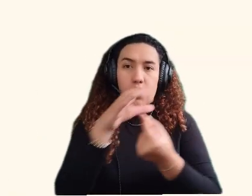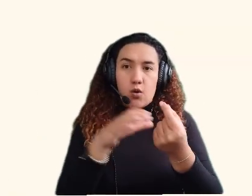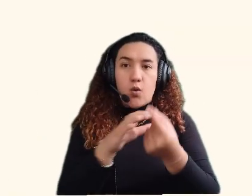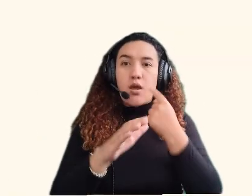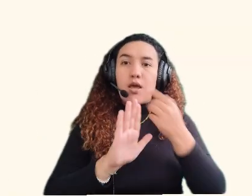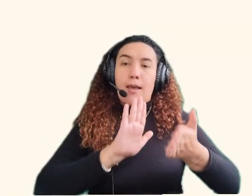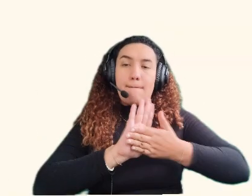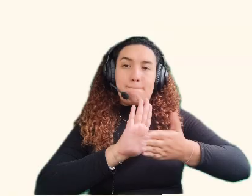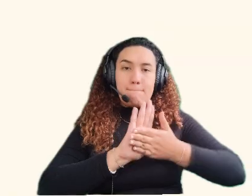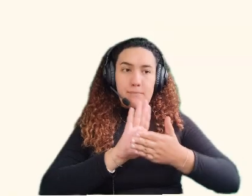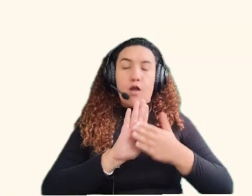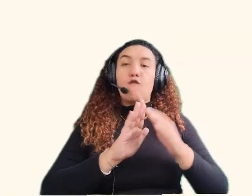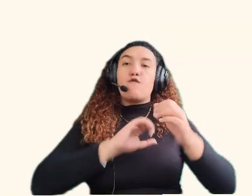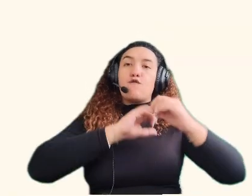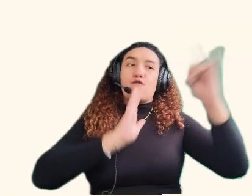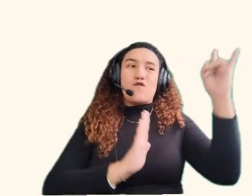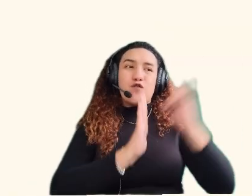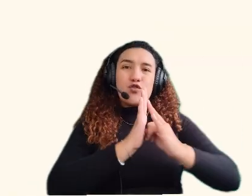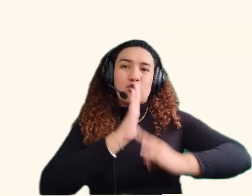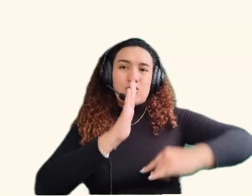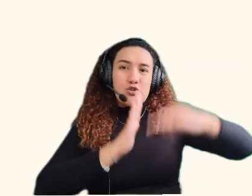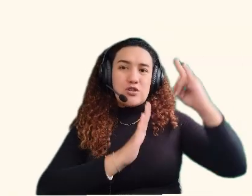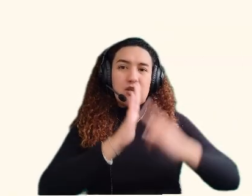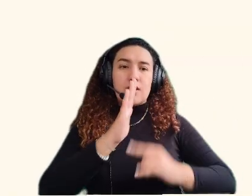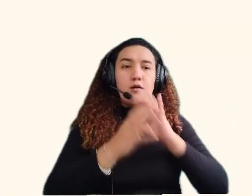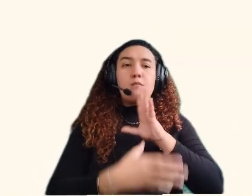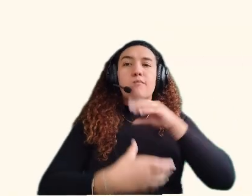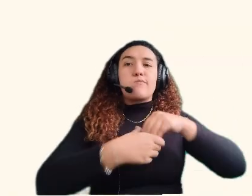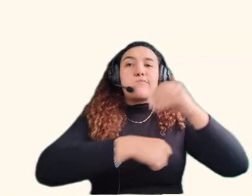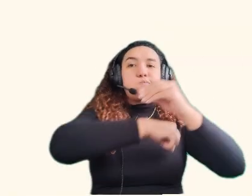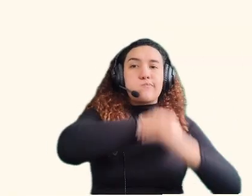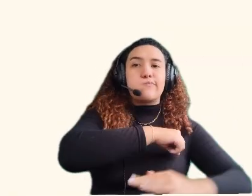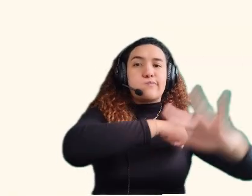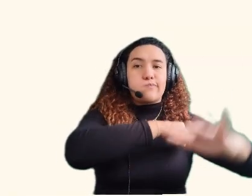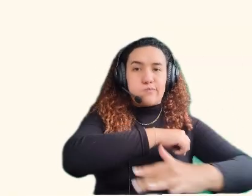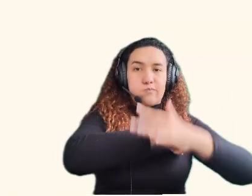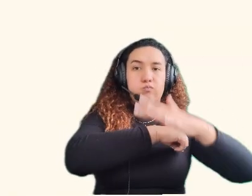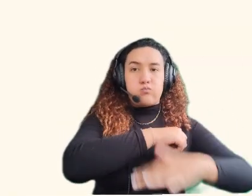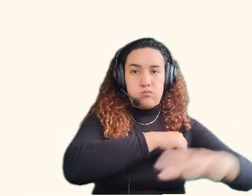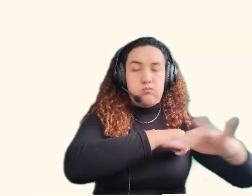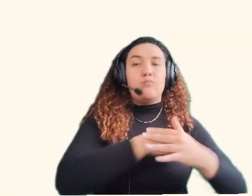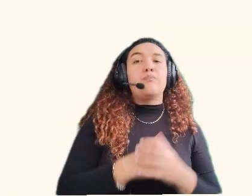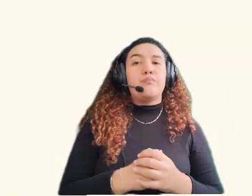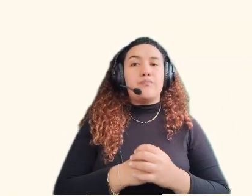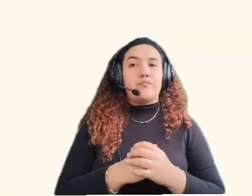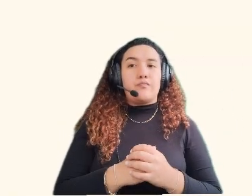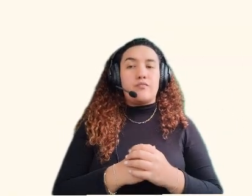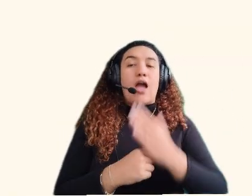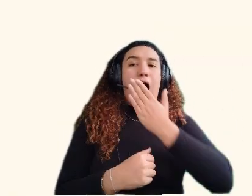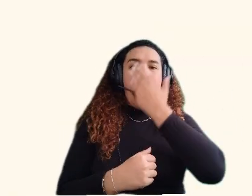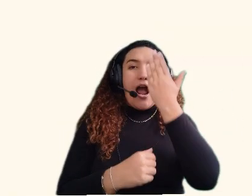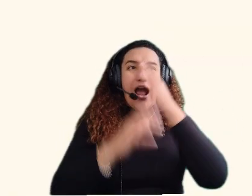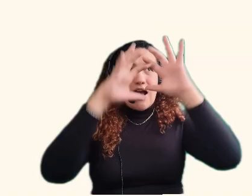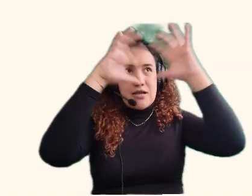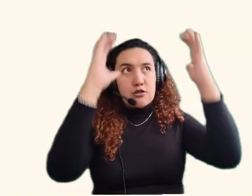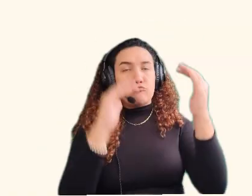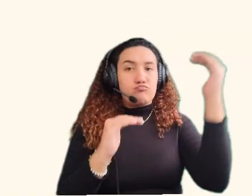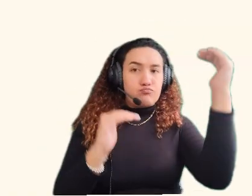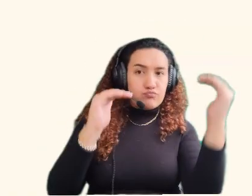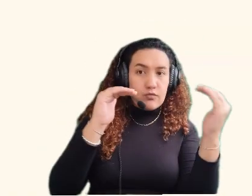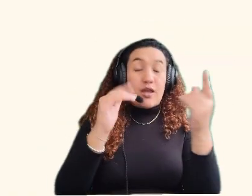celulares, que sustentan la fotosíntesis marina y el equilibrio gaseoso del planeta. Permite evaluar su respuesta